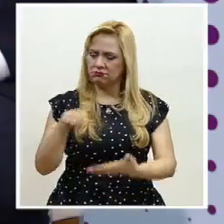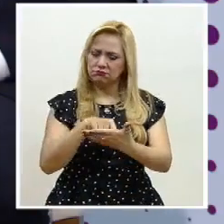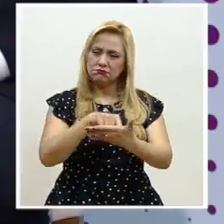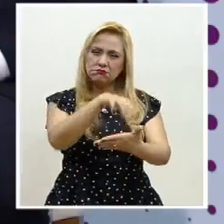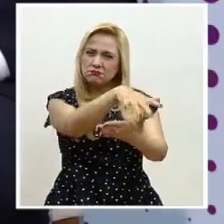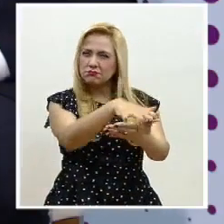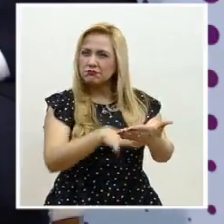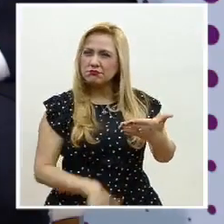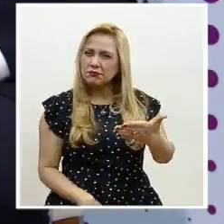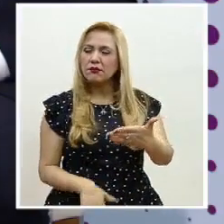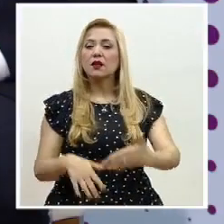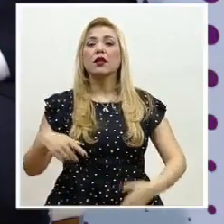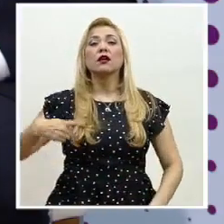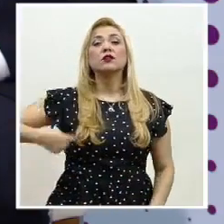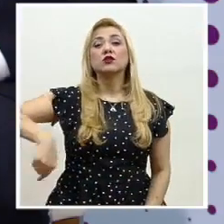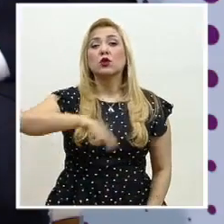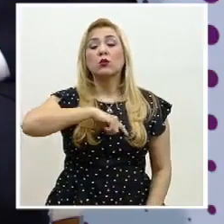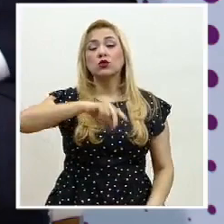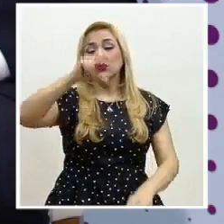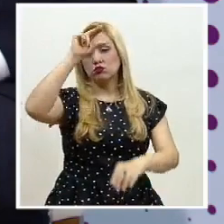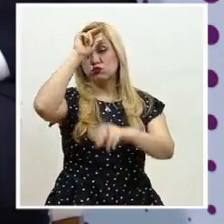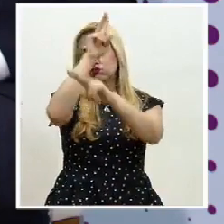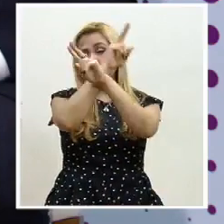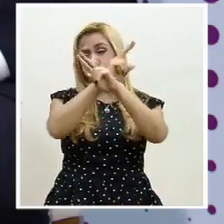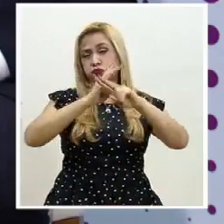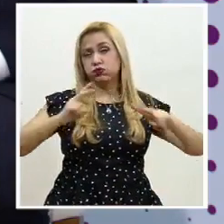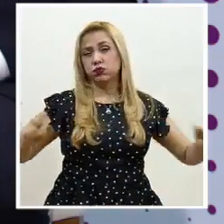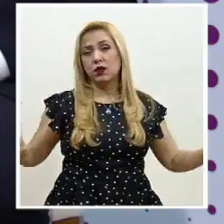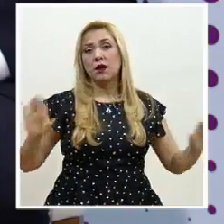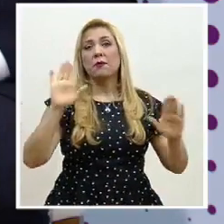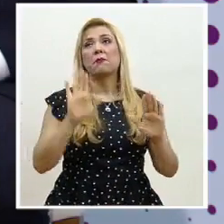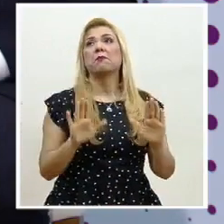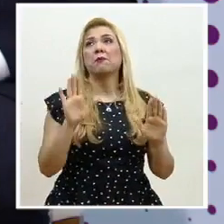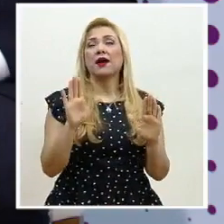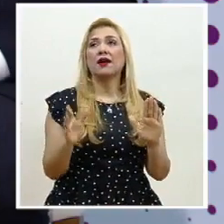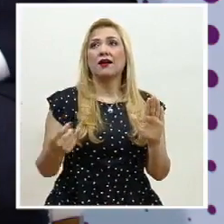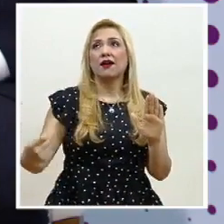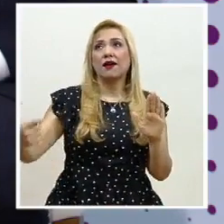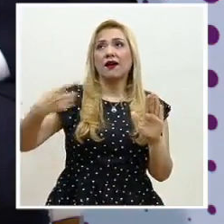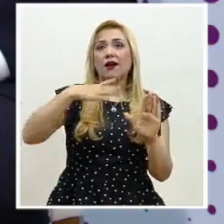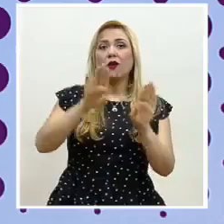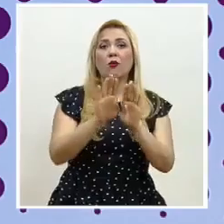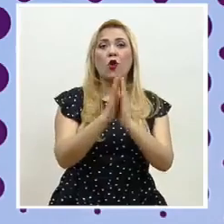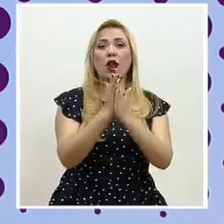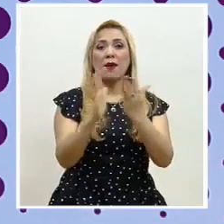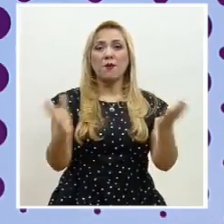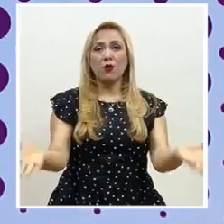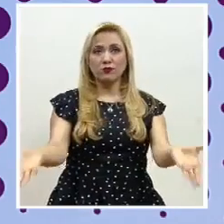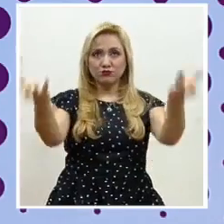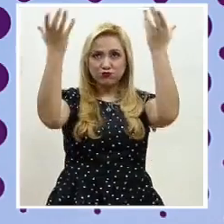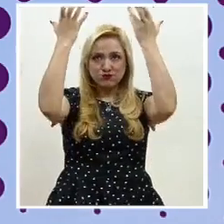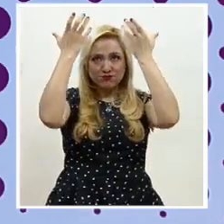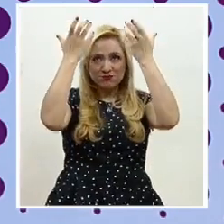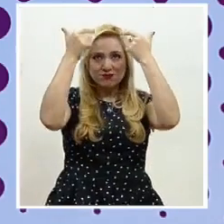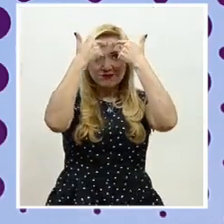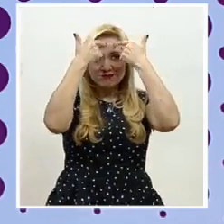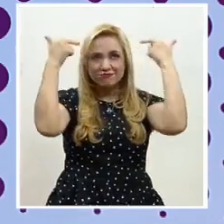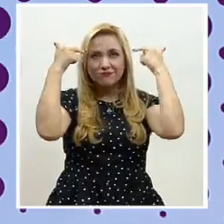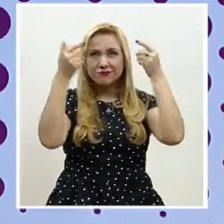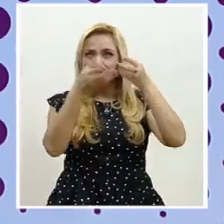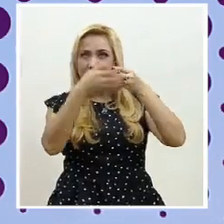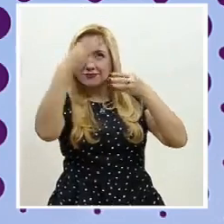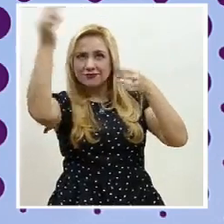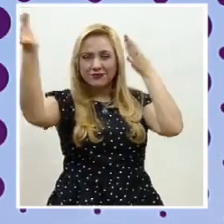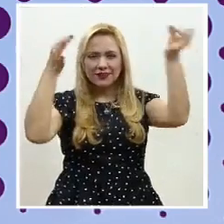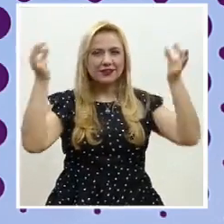llamado que somos los letrados y una fábula de élite. Lo cito literal a Jorge, ¿no? Y él, usando la mística,